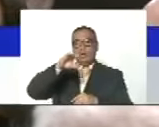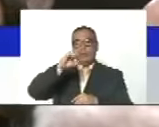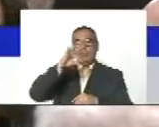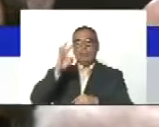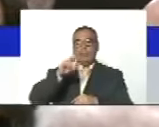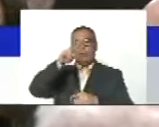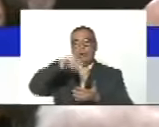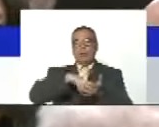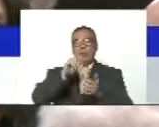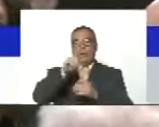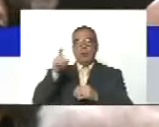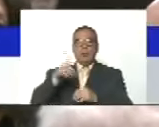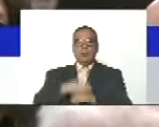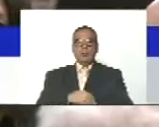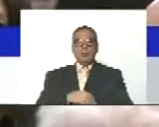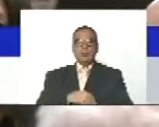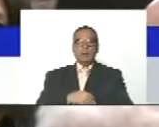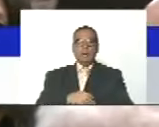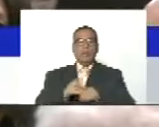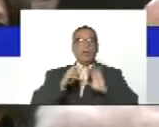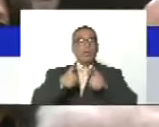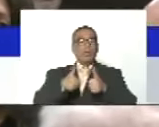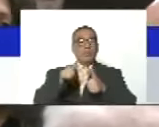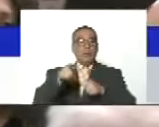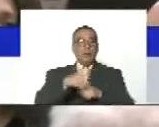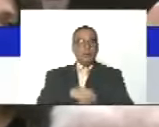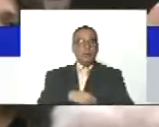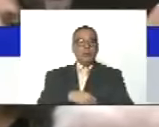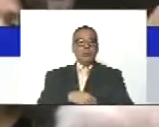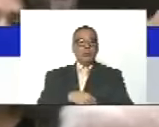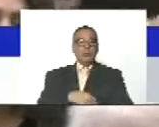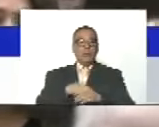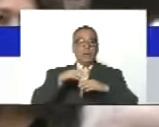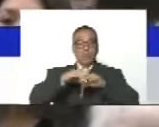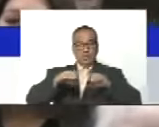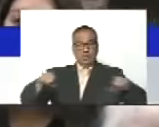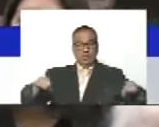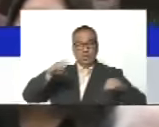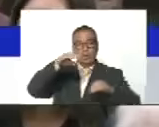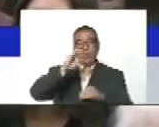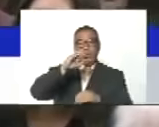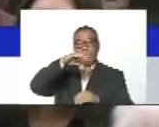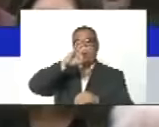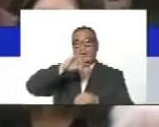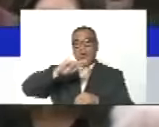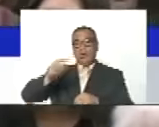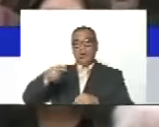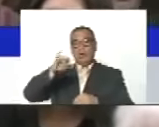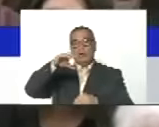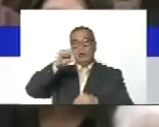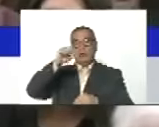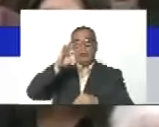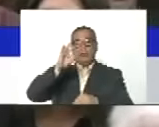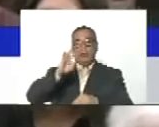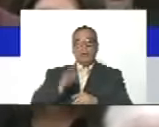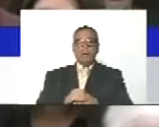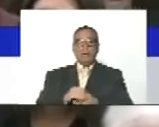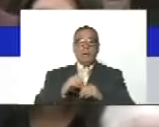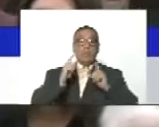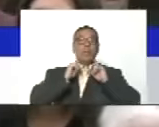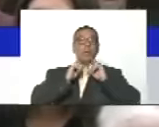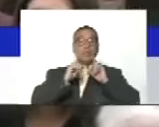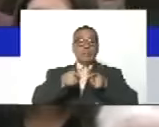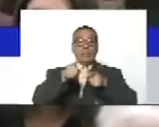el 2011 se inauguró el Boulevard César Rengifo en el sector El